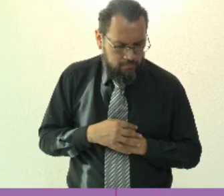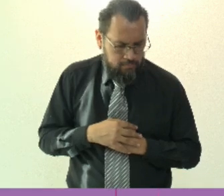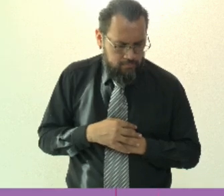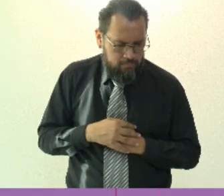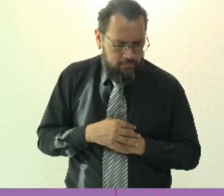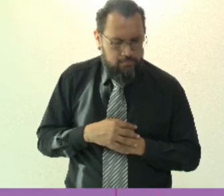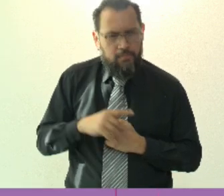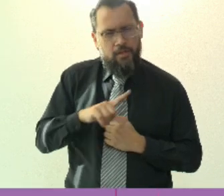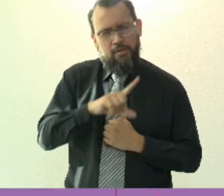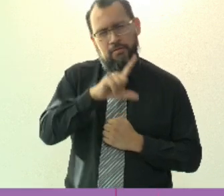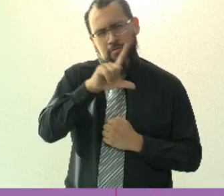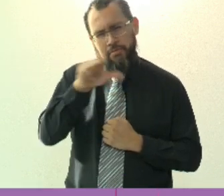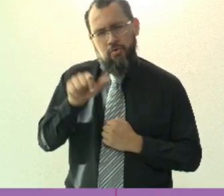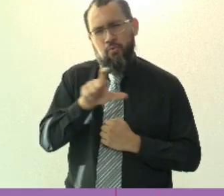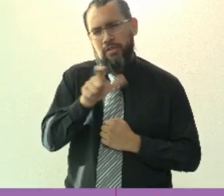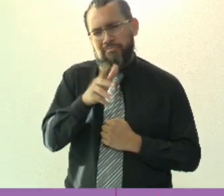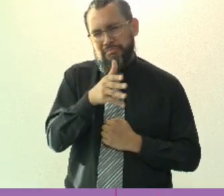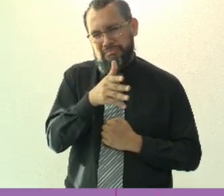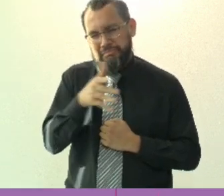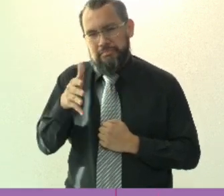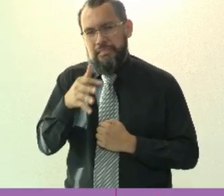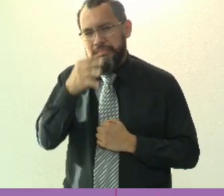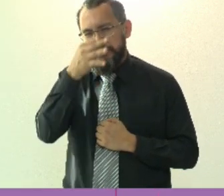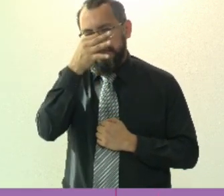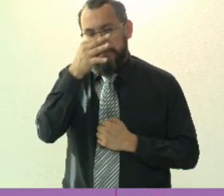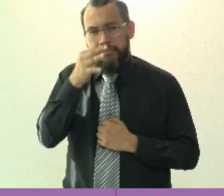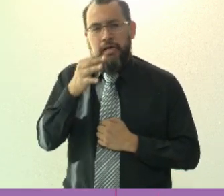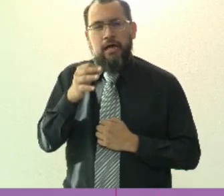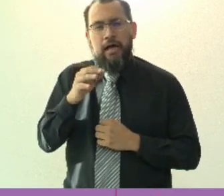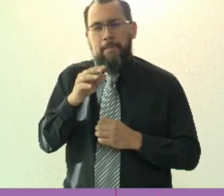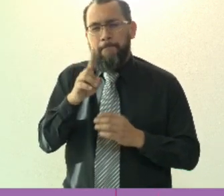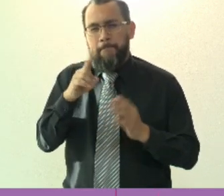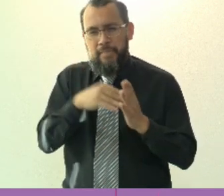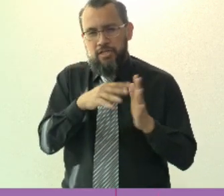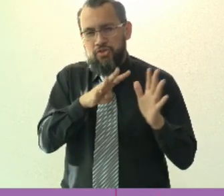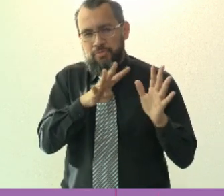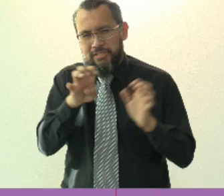Hacia finales de los 80s, me tocó